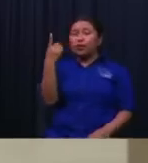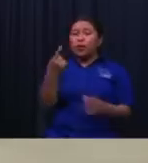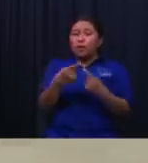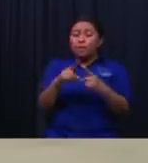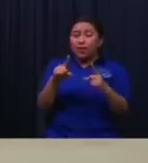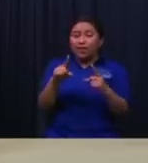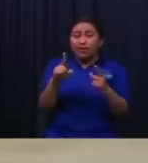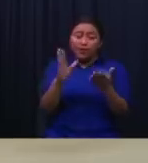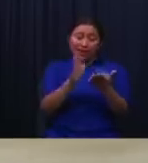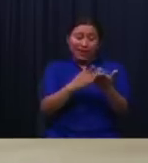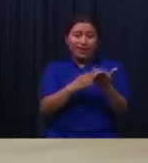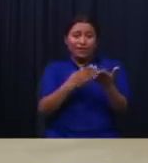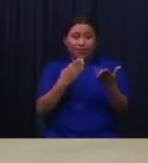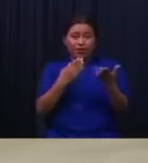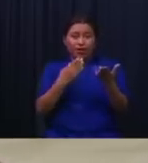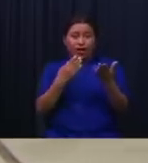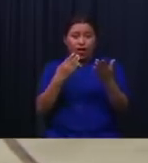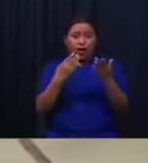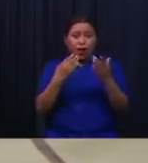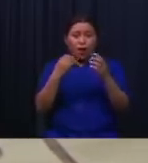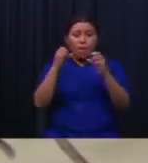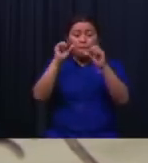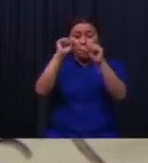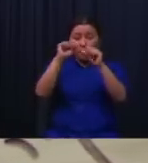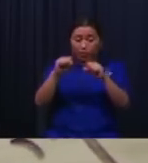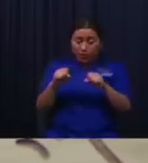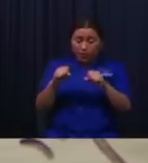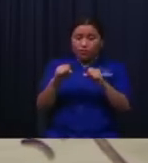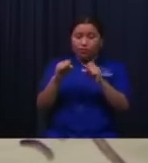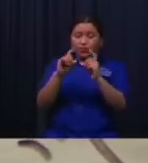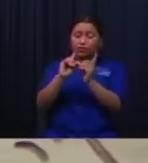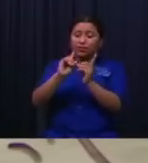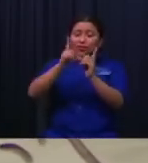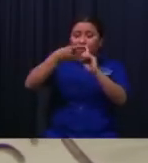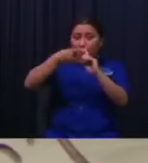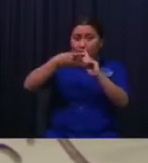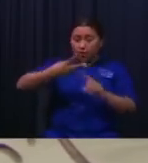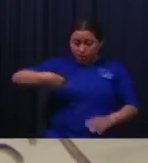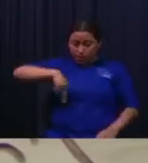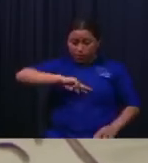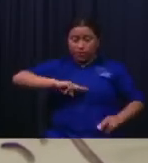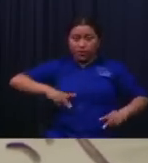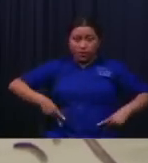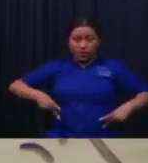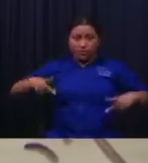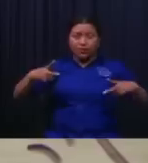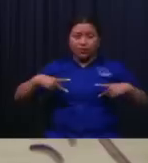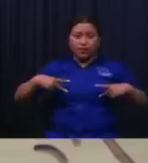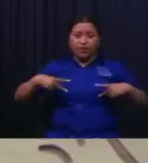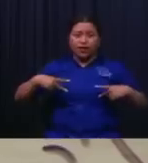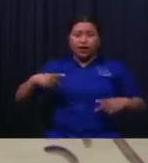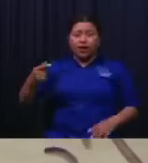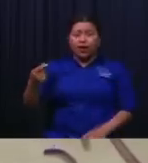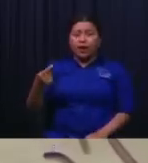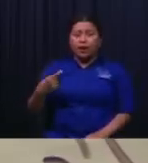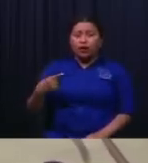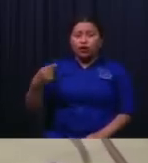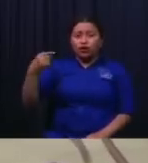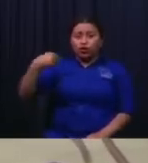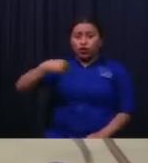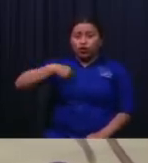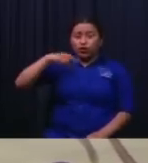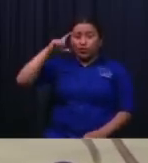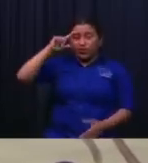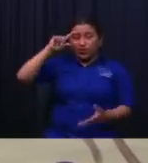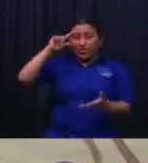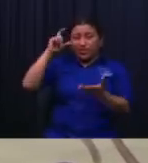Porque yo por lo menos no me creo haberlo alcanzado todo, hermano. Pero de una cosa estoy seguro, que cada